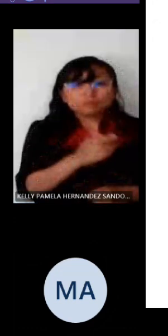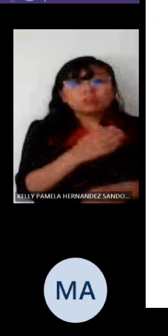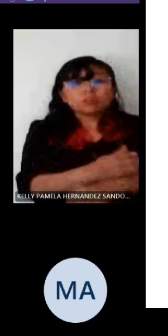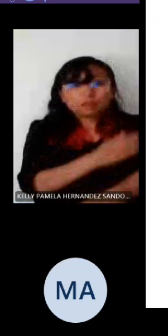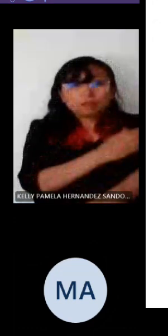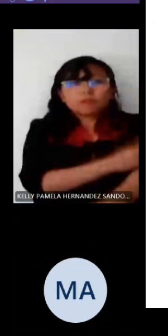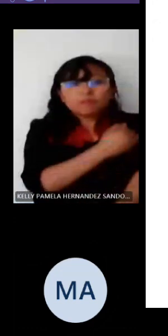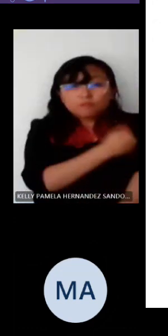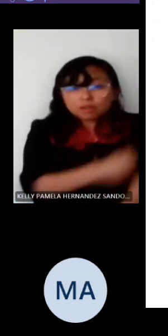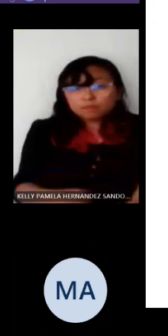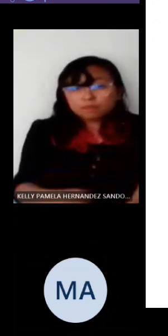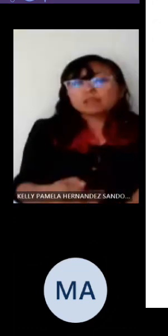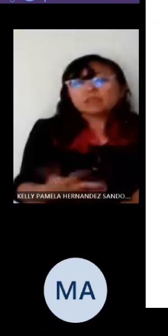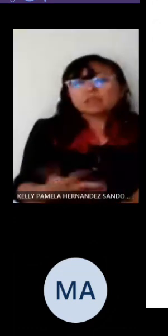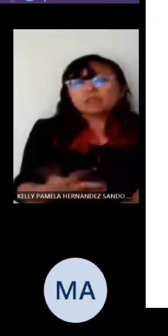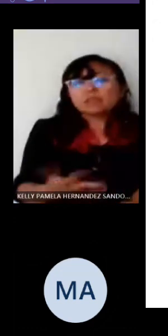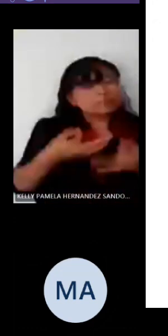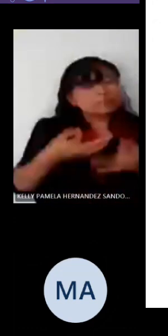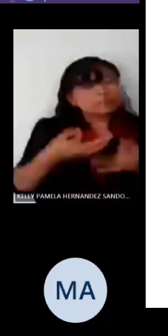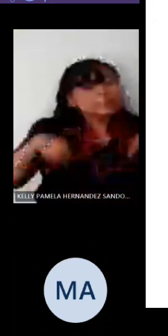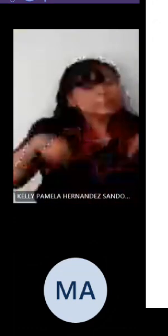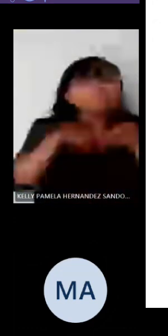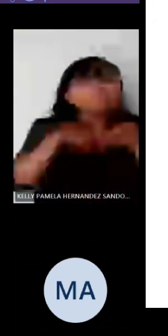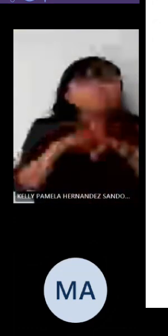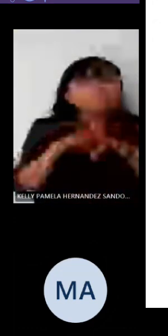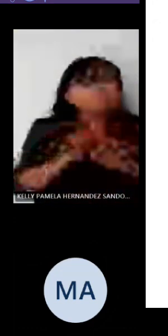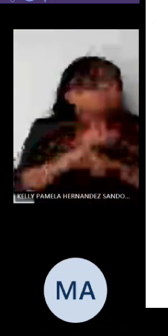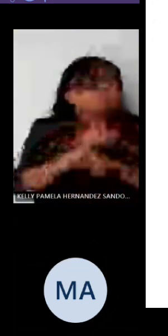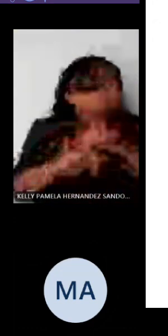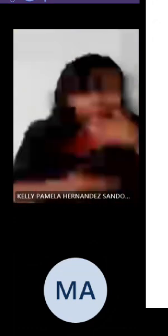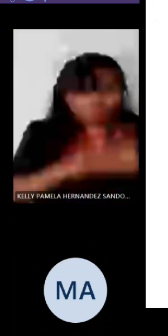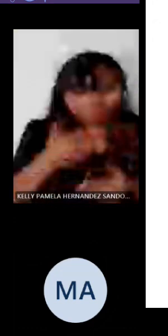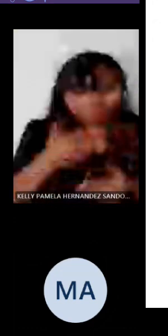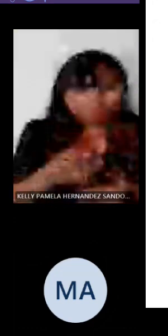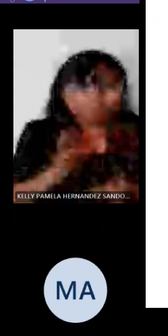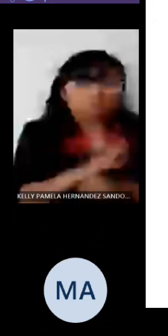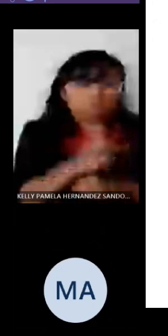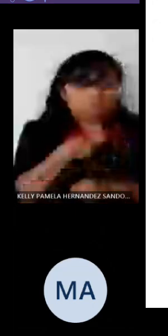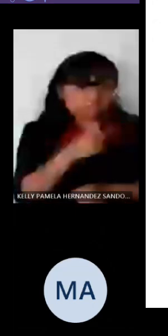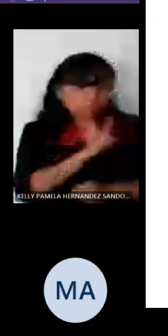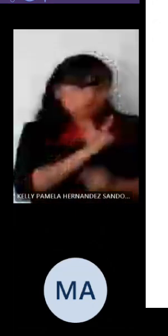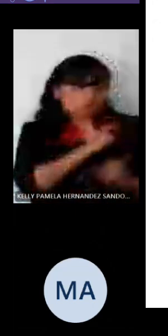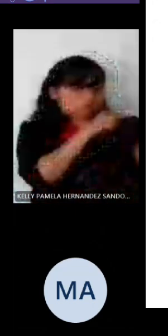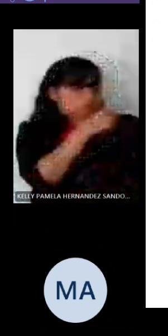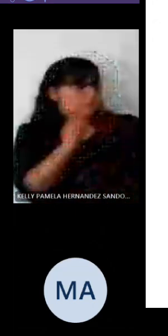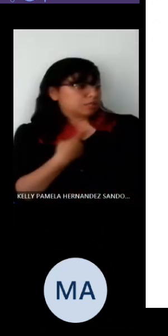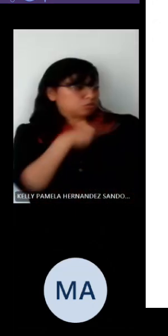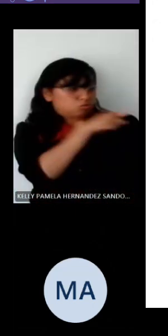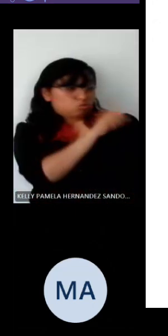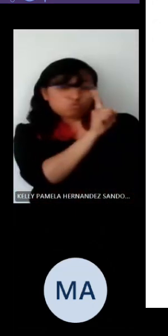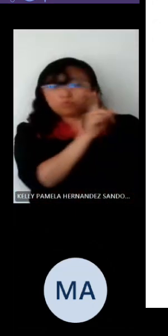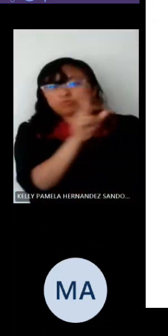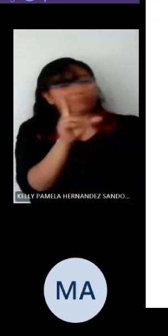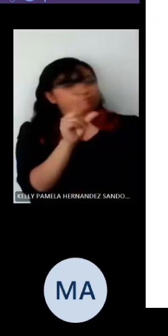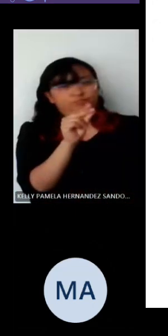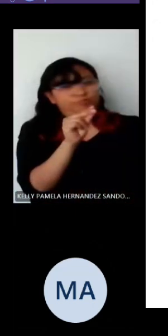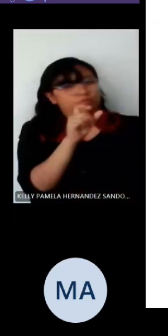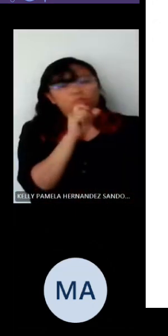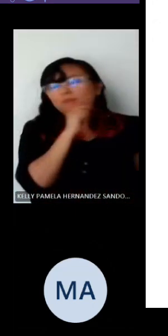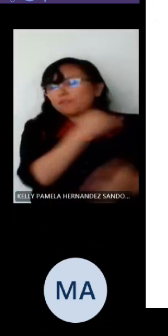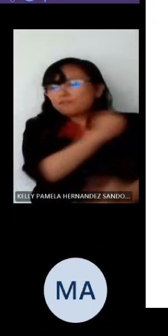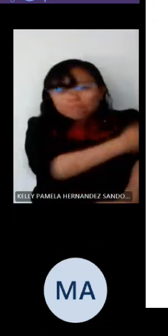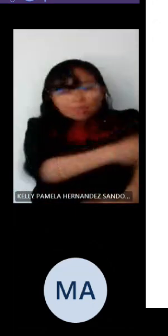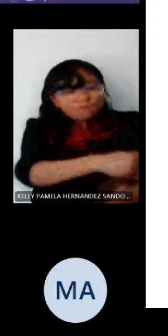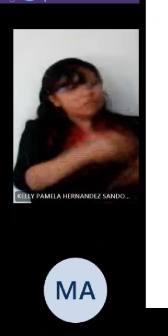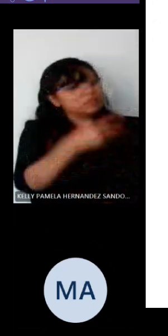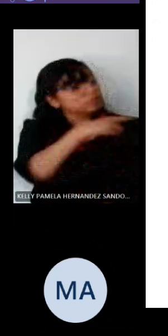muy importante a lo largo de todo este proceso, pues que en realidad no estamos tratando un solo paciente, sino estamos tratando a la familia